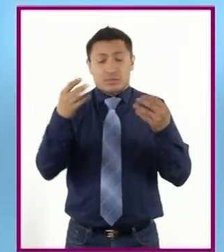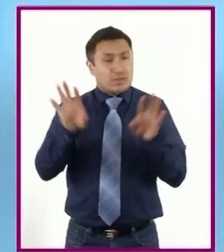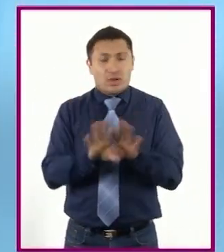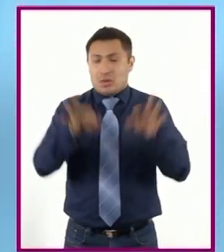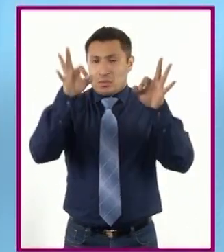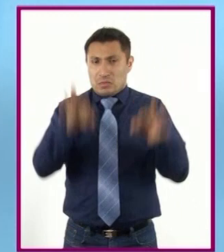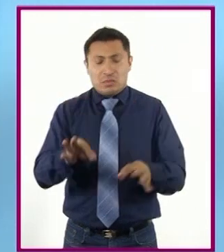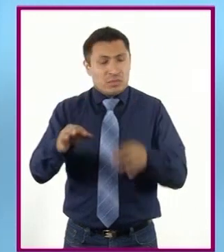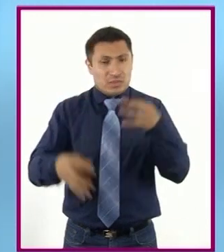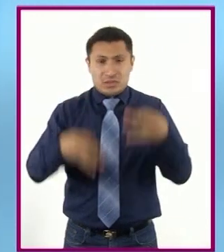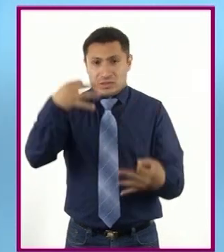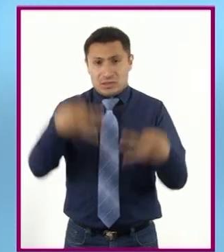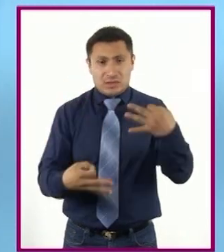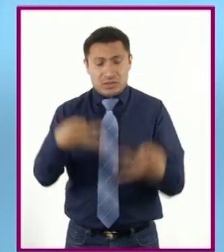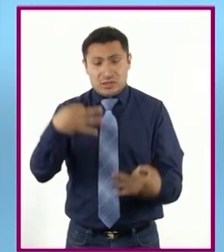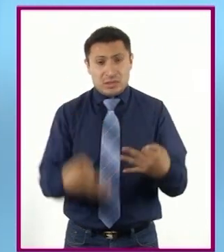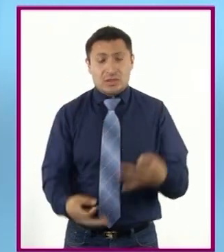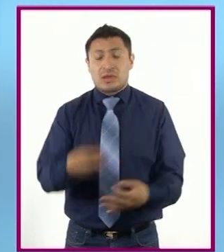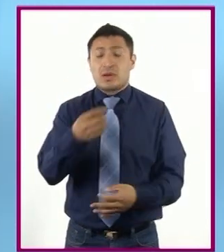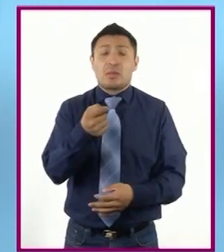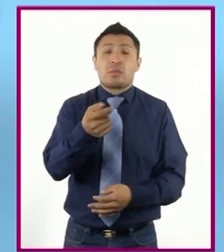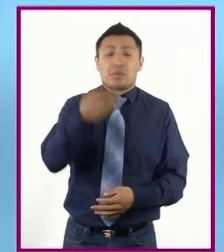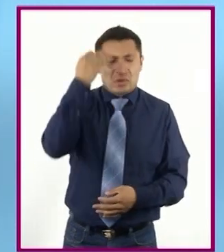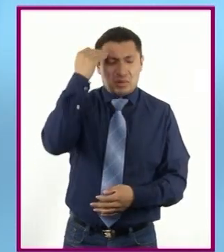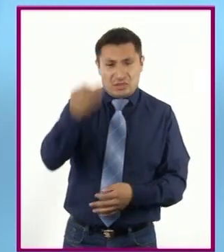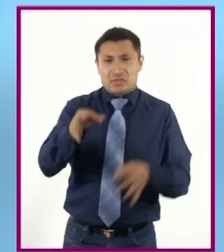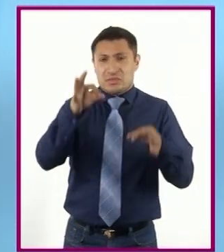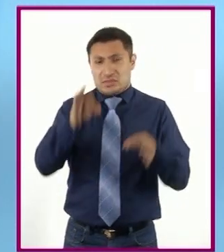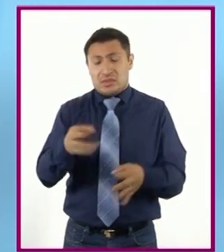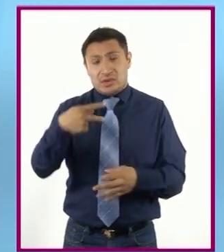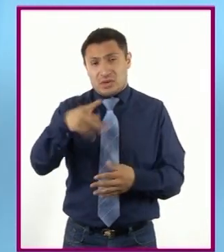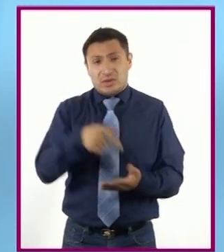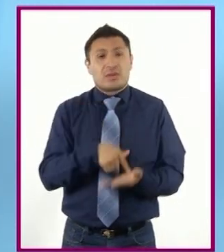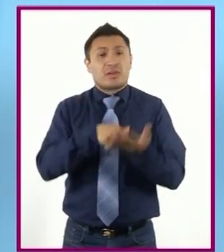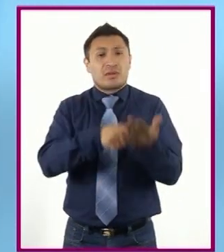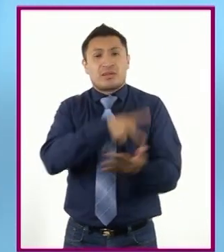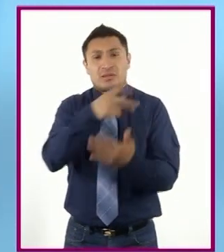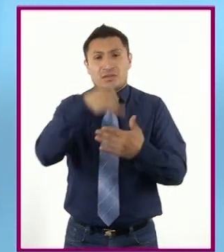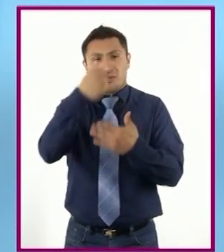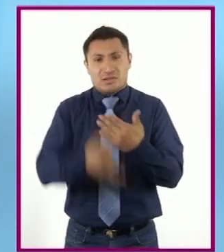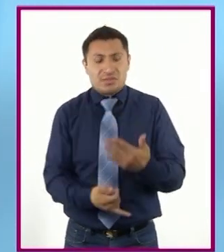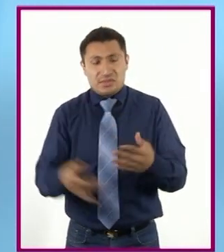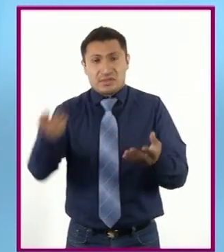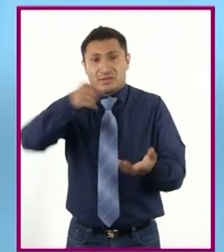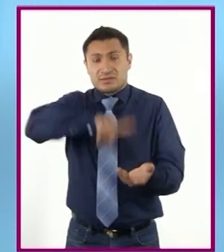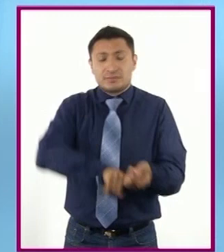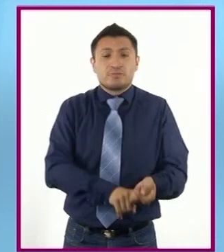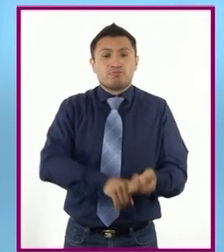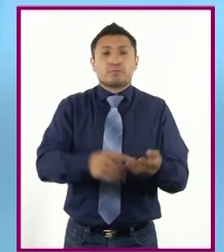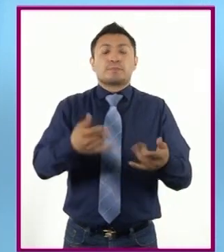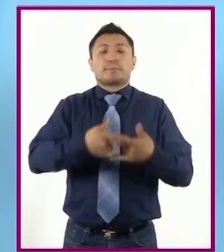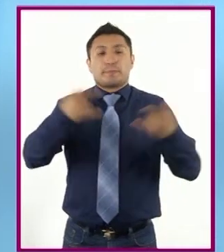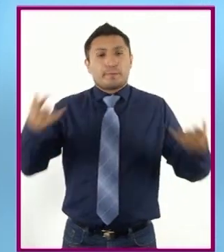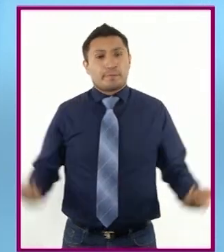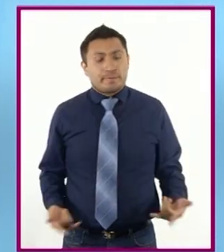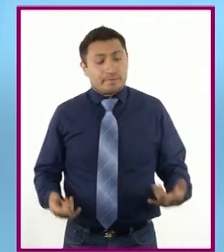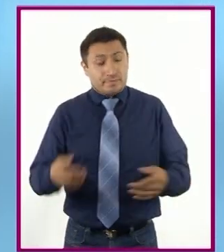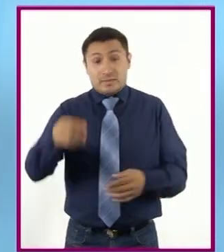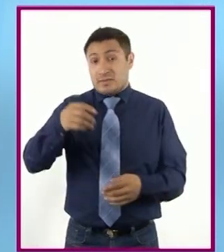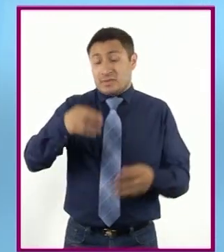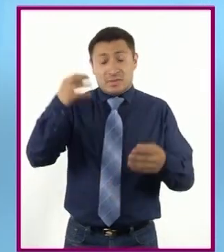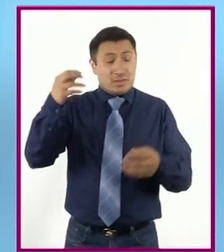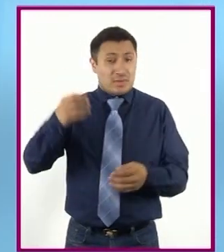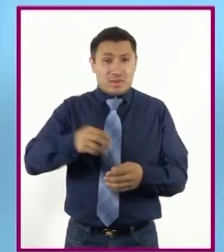sustento jurídico. Aunque duró poco tiempo, sus propuestas y proyectos forman parte de nuestra historia y merecen